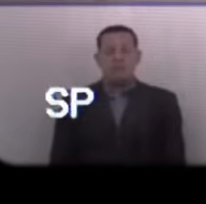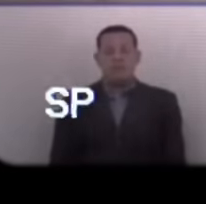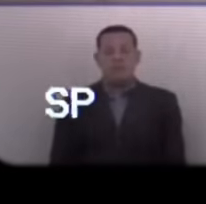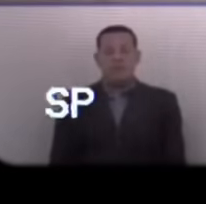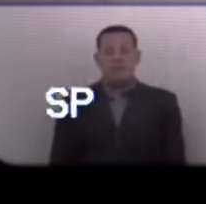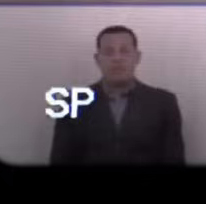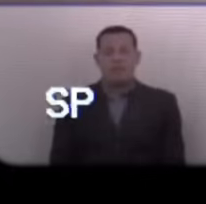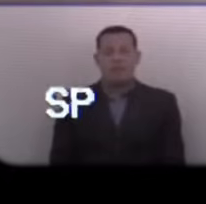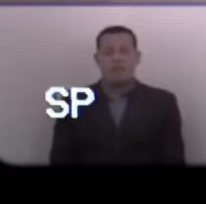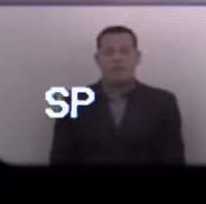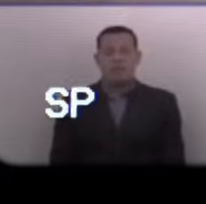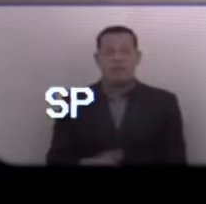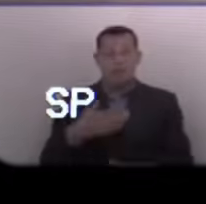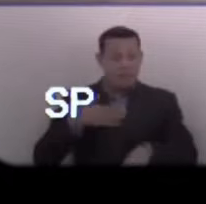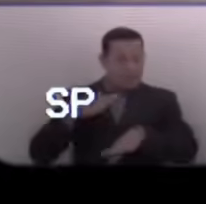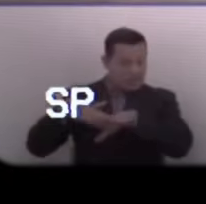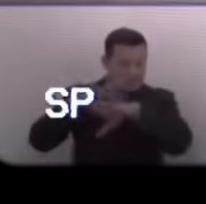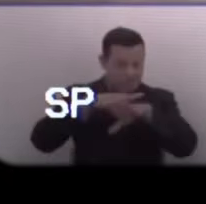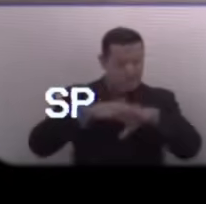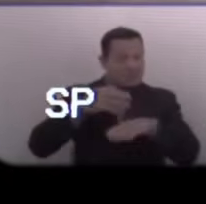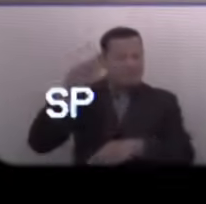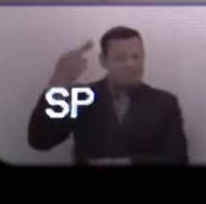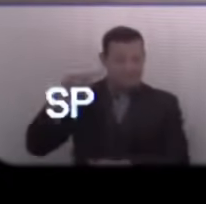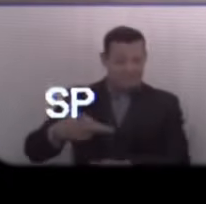Mi llamado realmente es